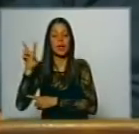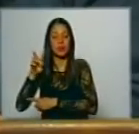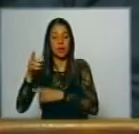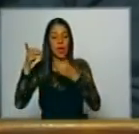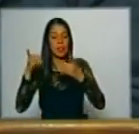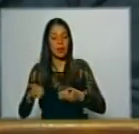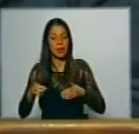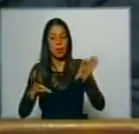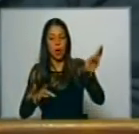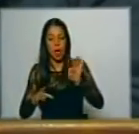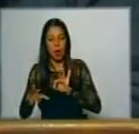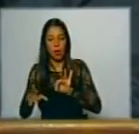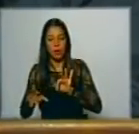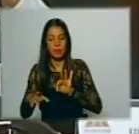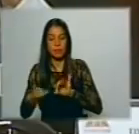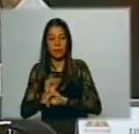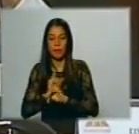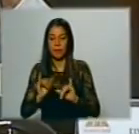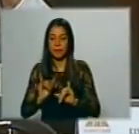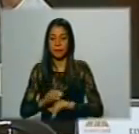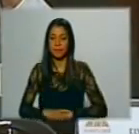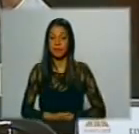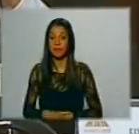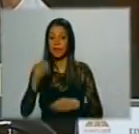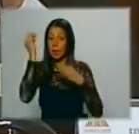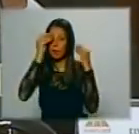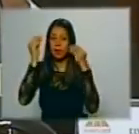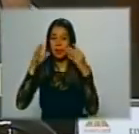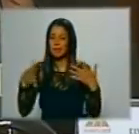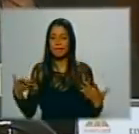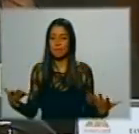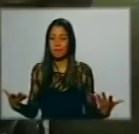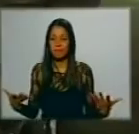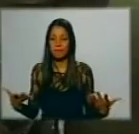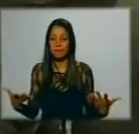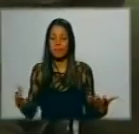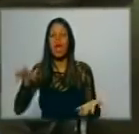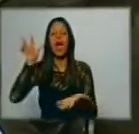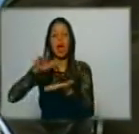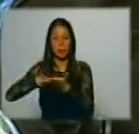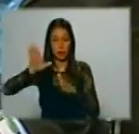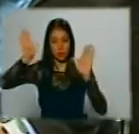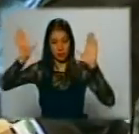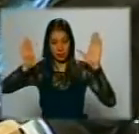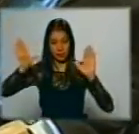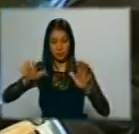Venezuela. Es todo. En consideración, aprobado.